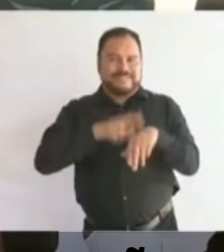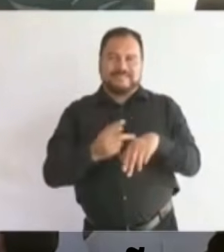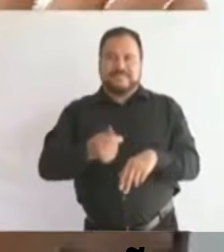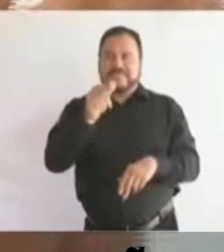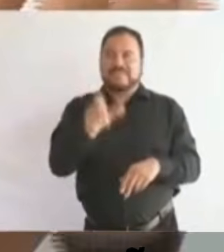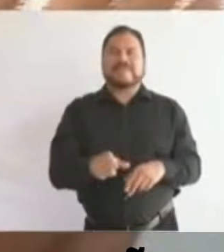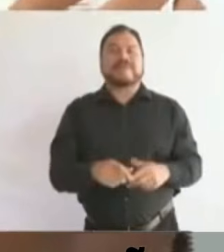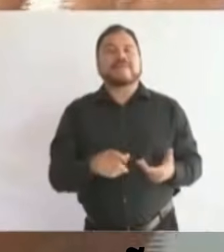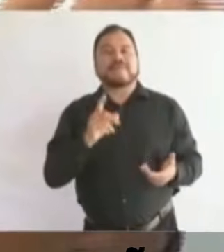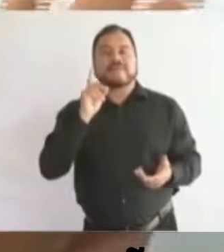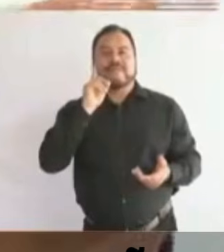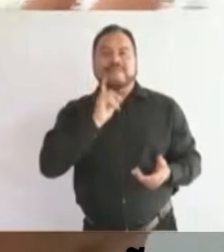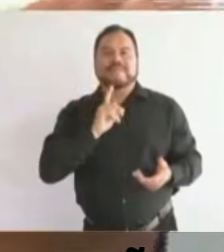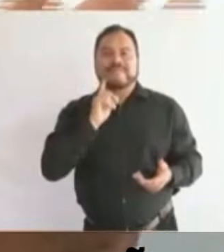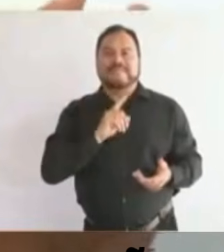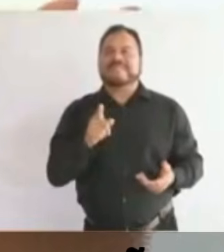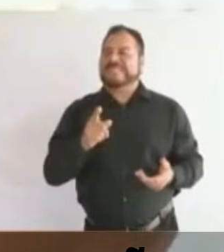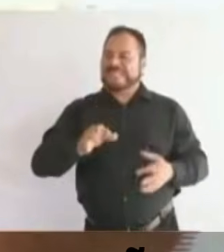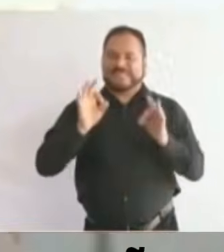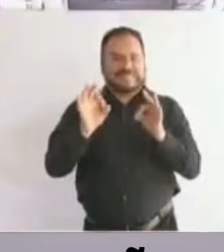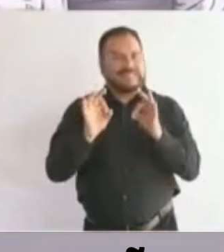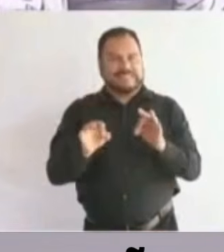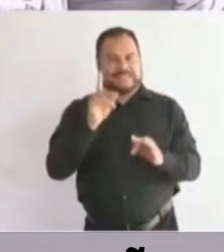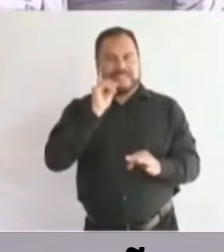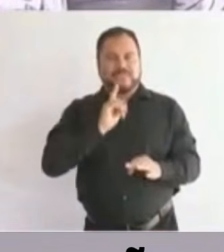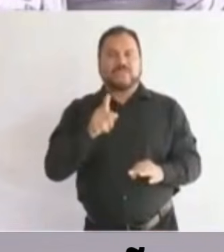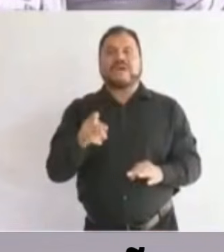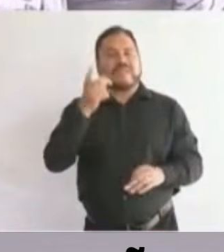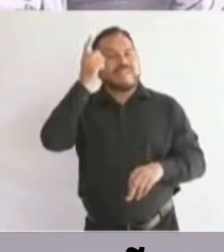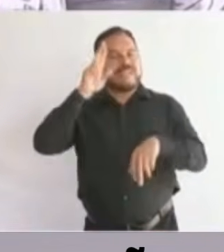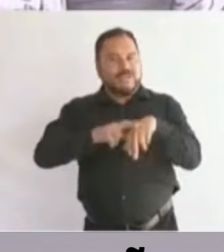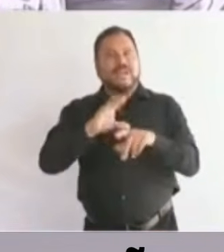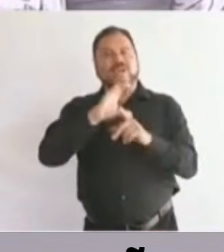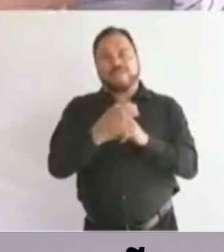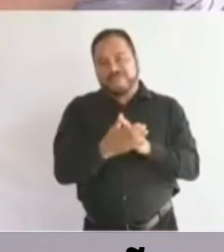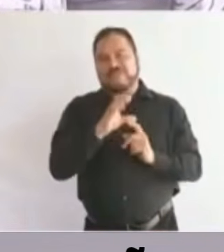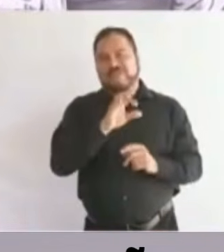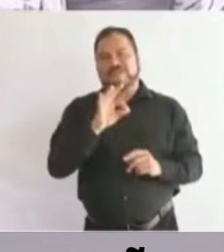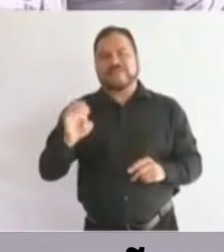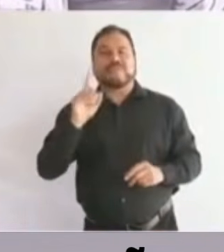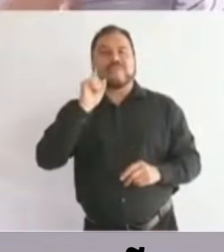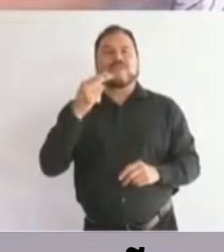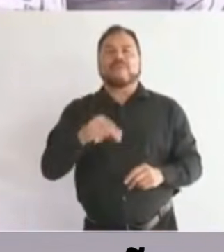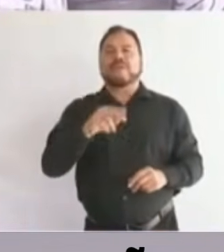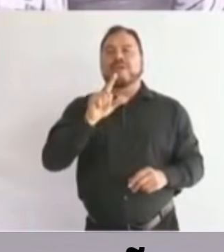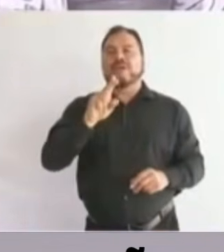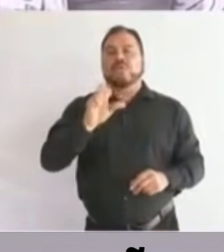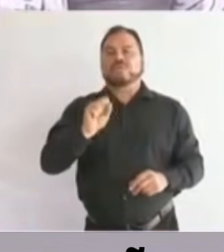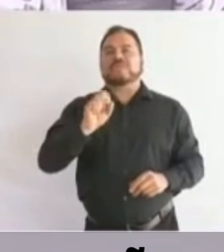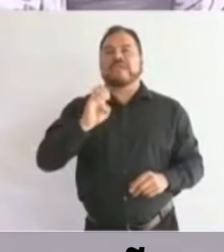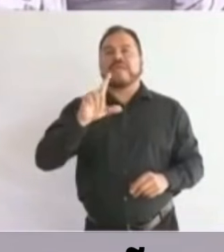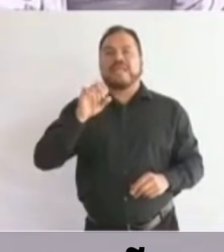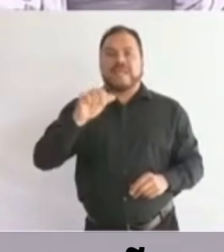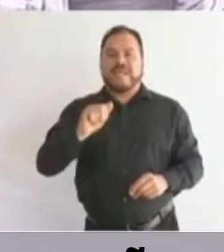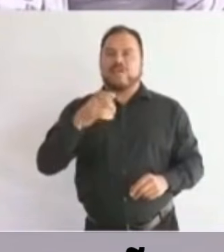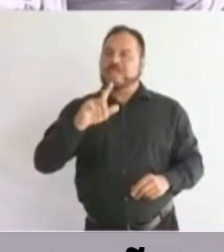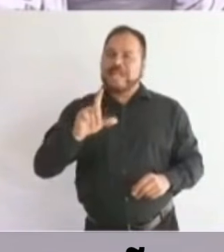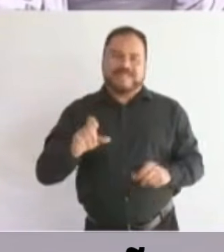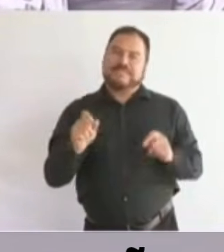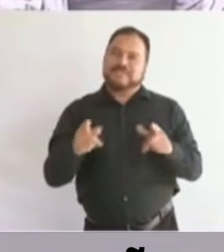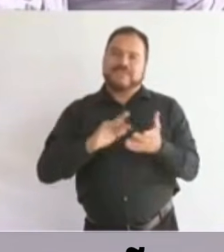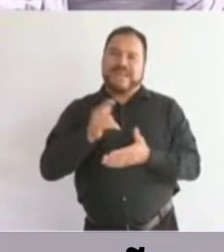y que es una excelentísima, extraordinaria directora de Comisión Federal. Luz Helena González, secretaria de Energía, también,